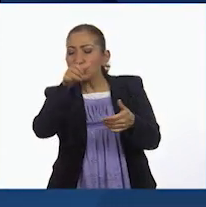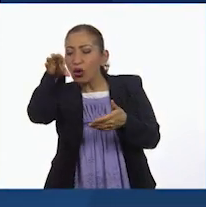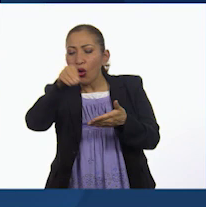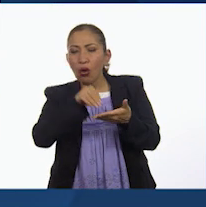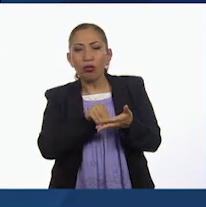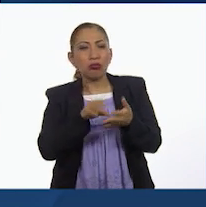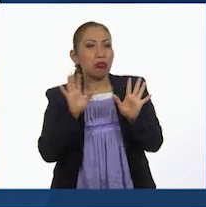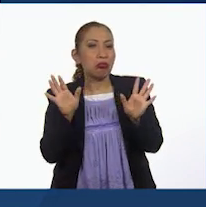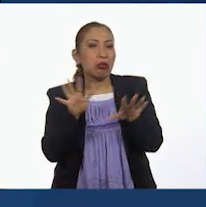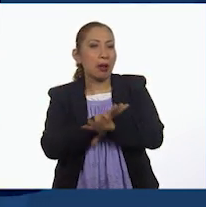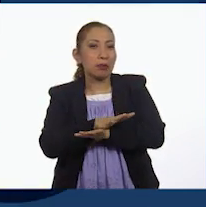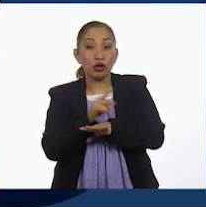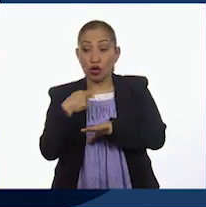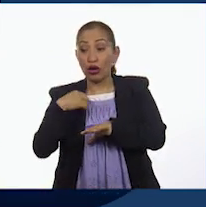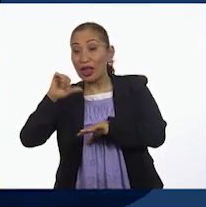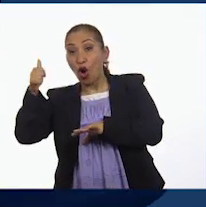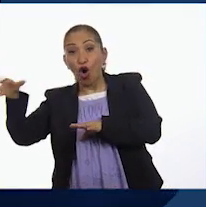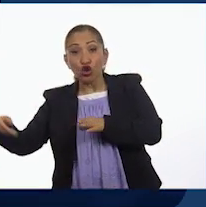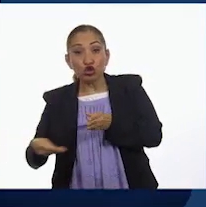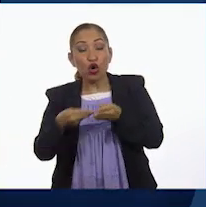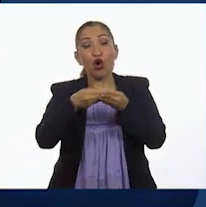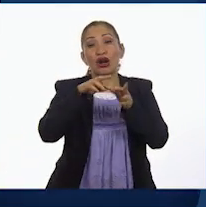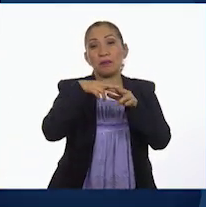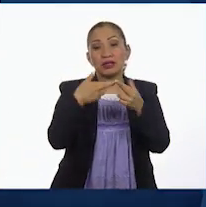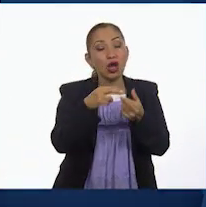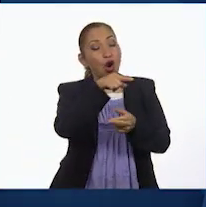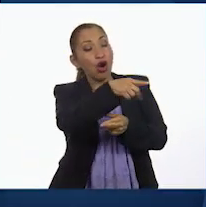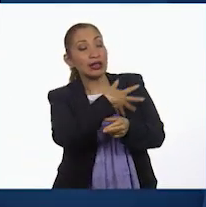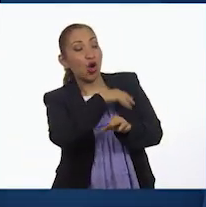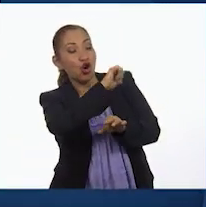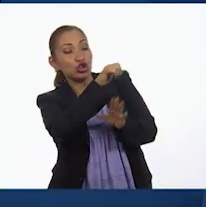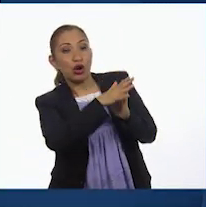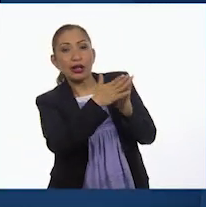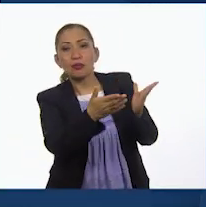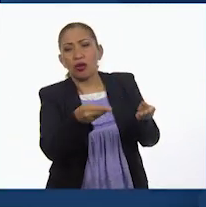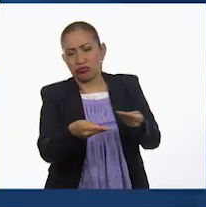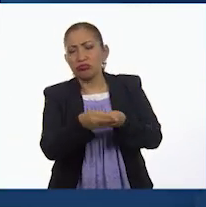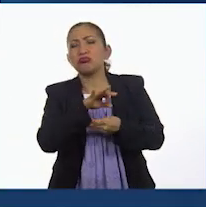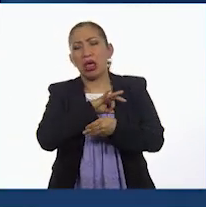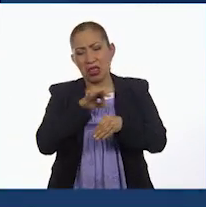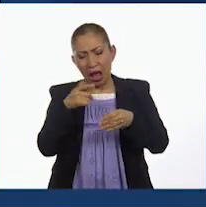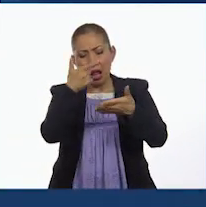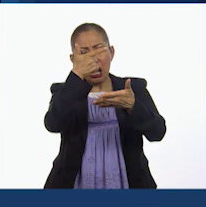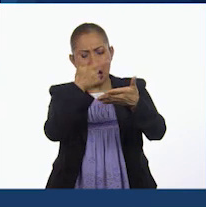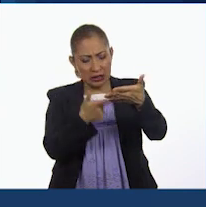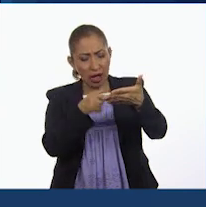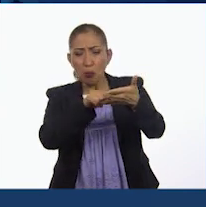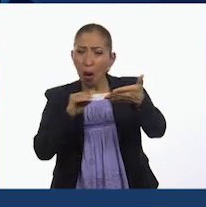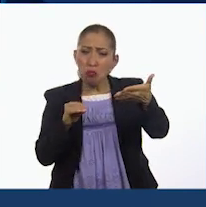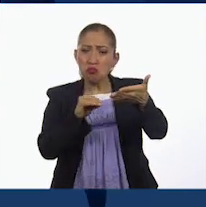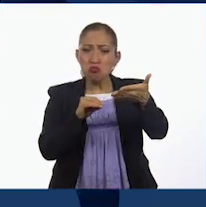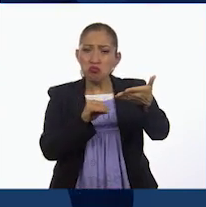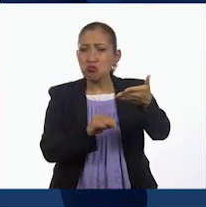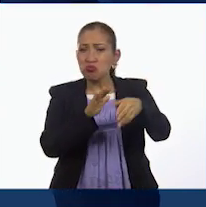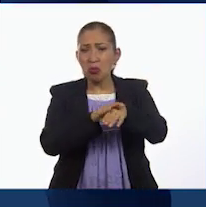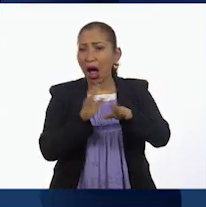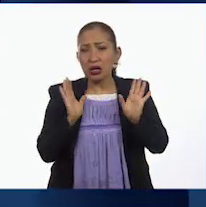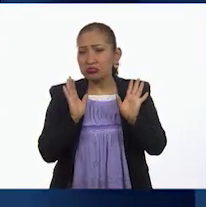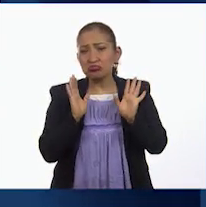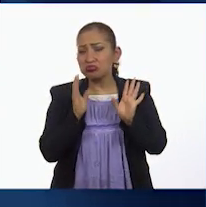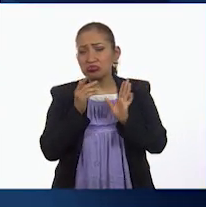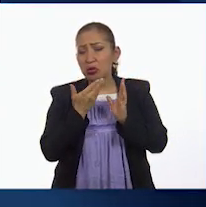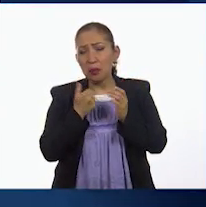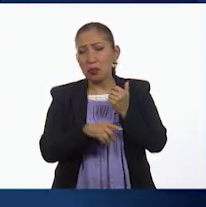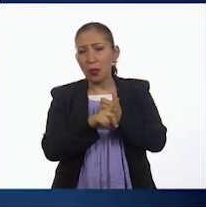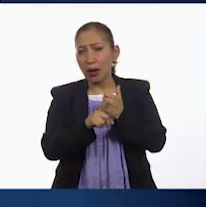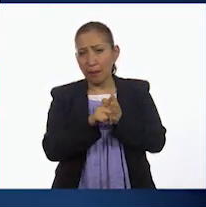de repente María me dice, yo ya encontré otra revista o ya encontré este libro, y también tomamos los datos, hacemos nuestra ficha de